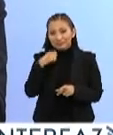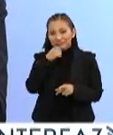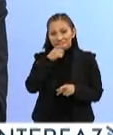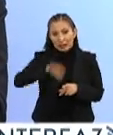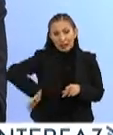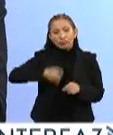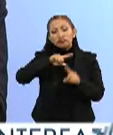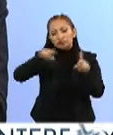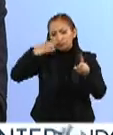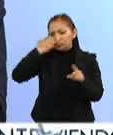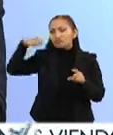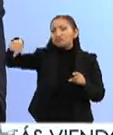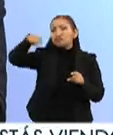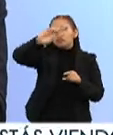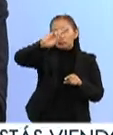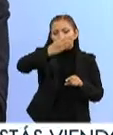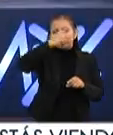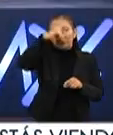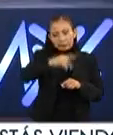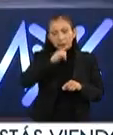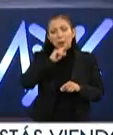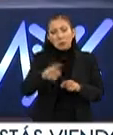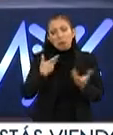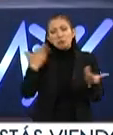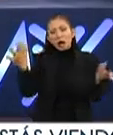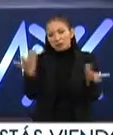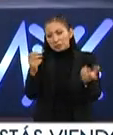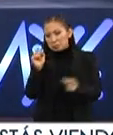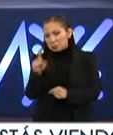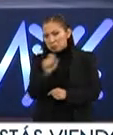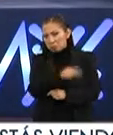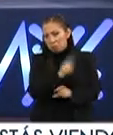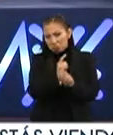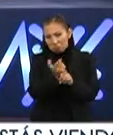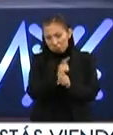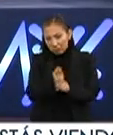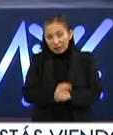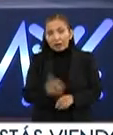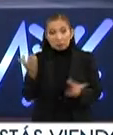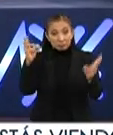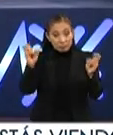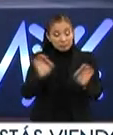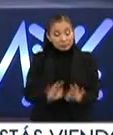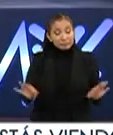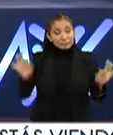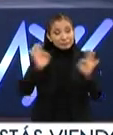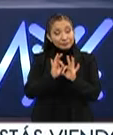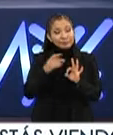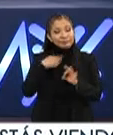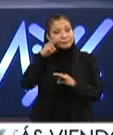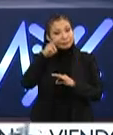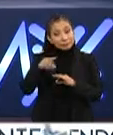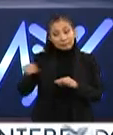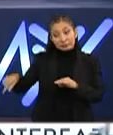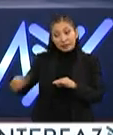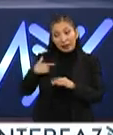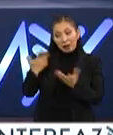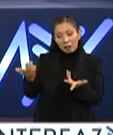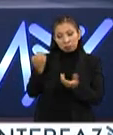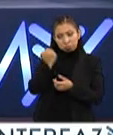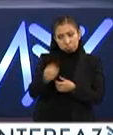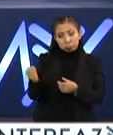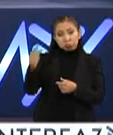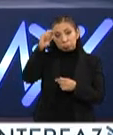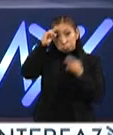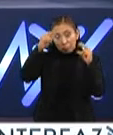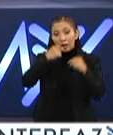decía, hay varias ya escuelas o universidades en México que también la imparten. Así que pues un tema muy importante y vemos sobre todo que hay bastante